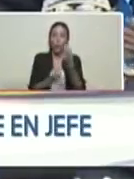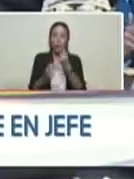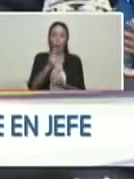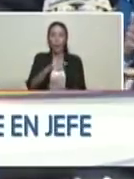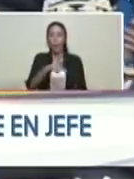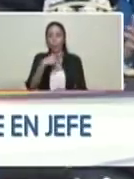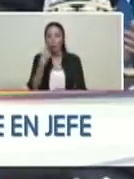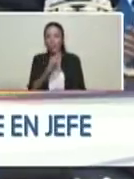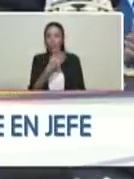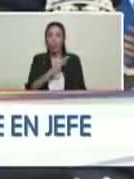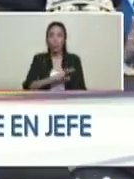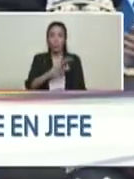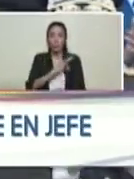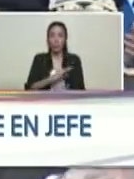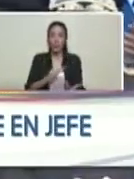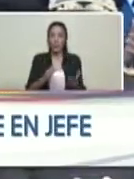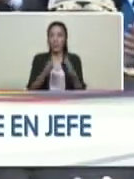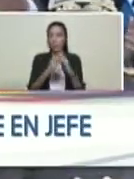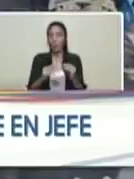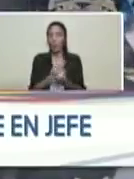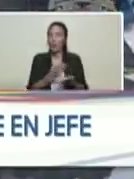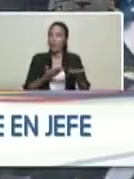y la felicidad del pueblo